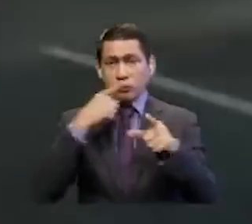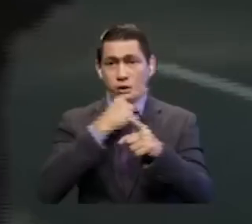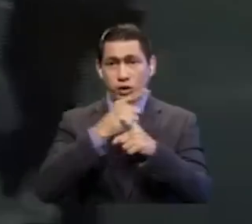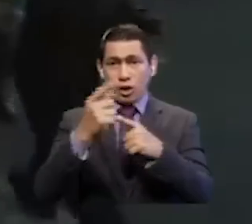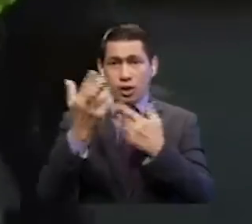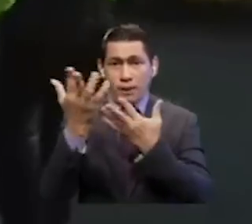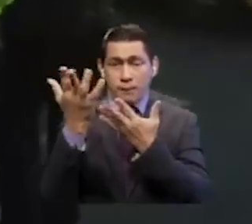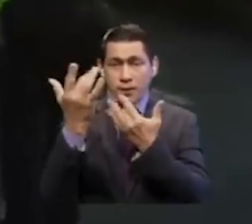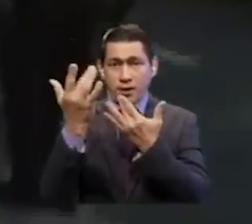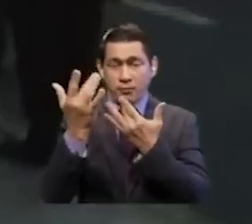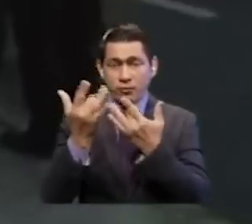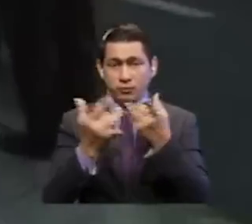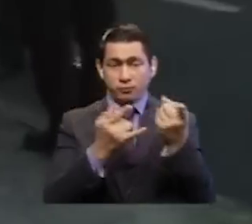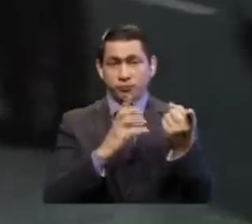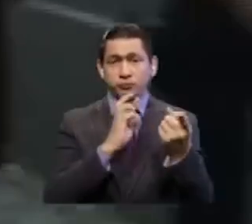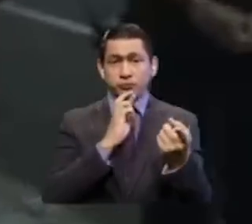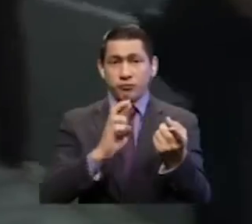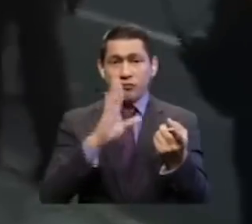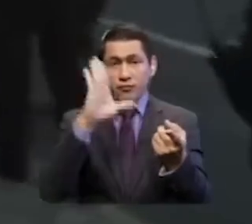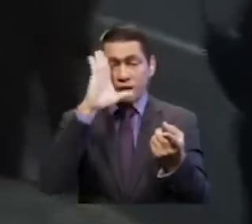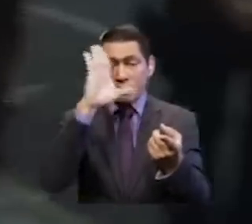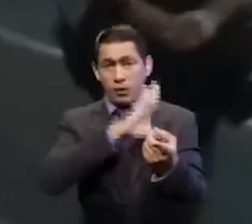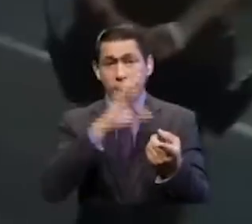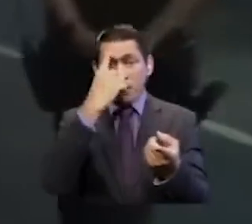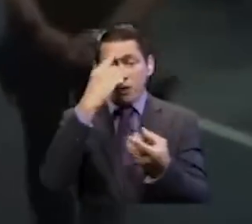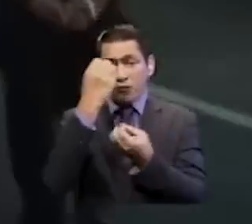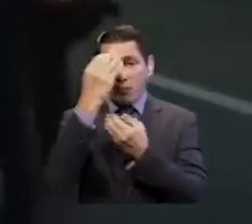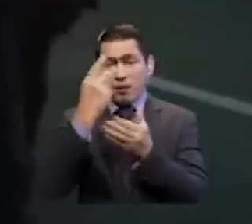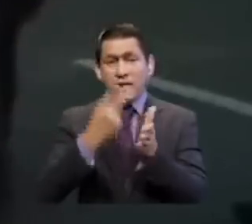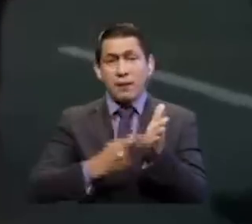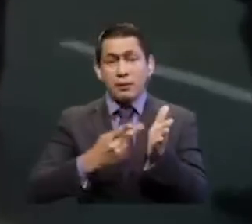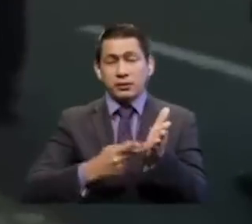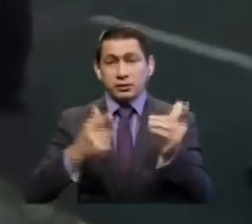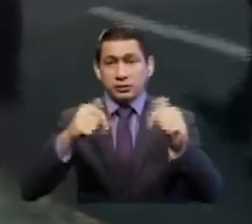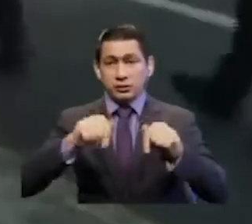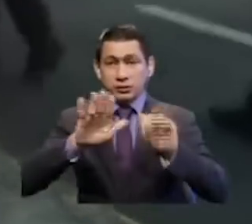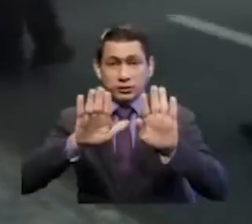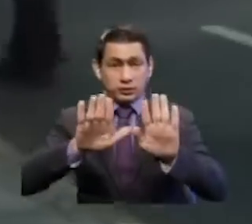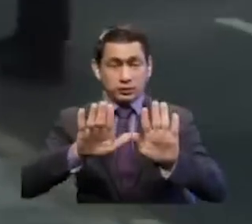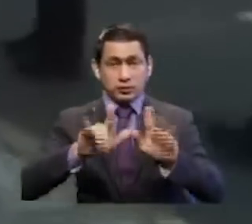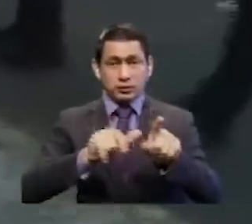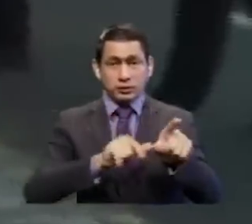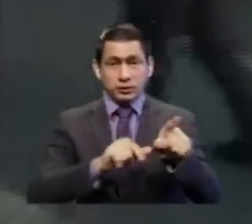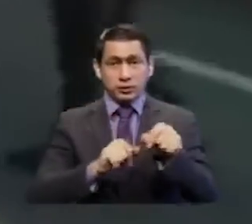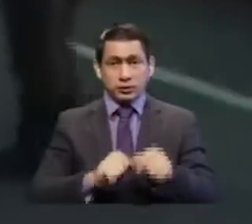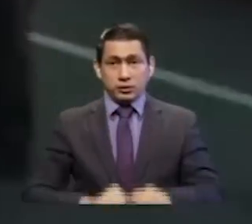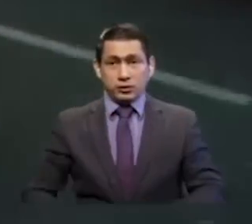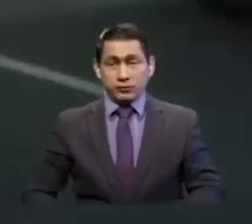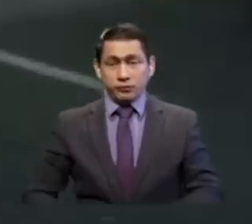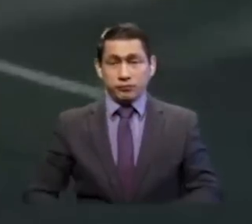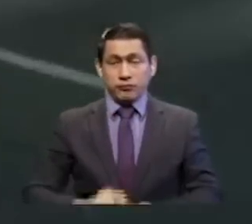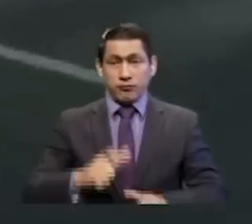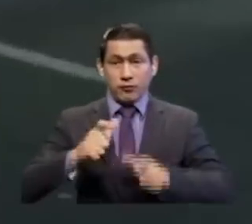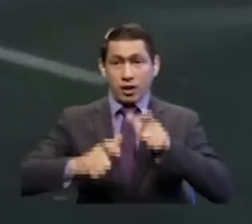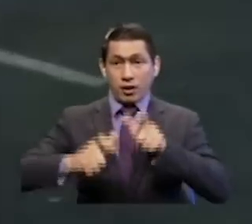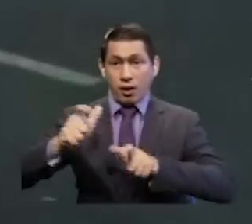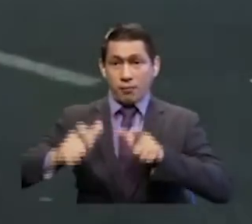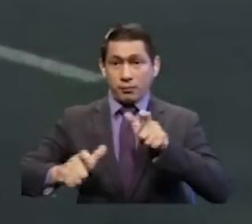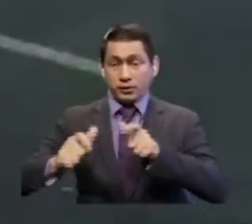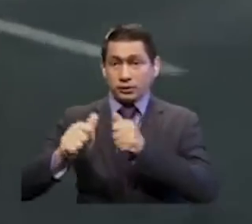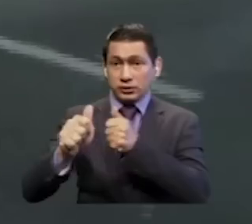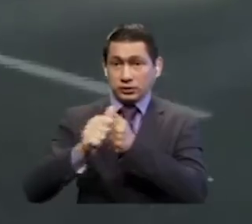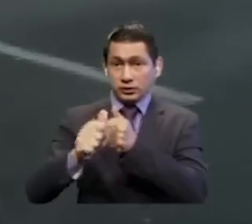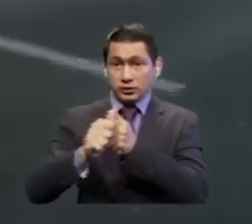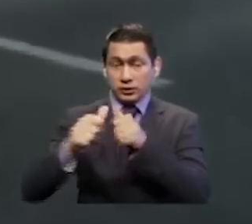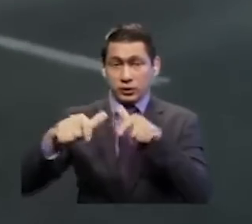esperando las declaraciones por parte de la policía para que se dé mayores detalles en torno a lo ocurrido. Según lo que da información también las personas que se movilizan a esta hora de la